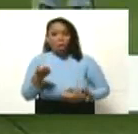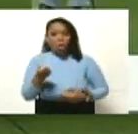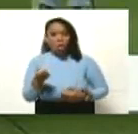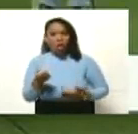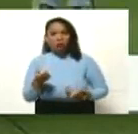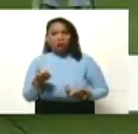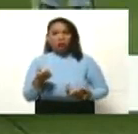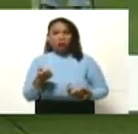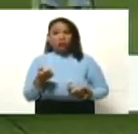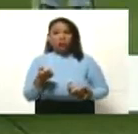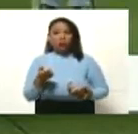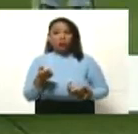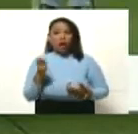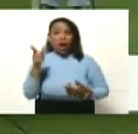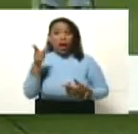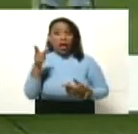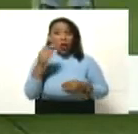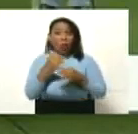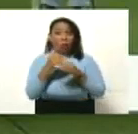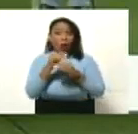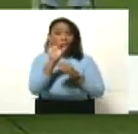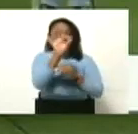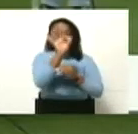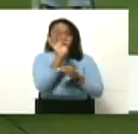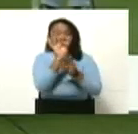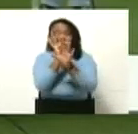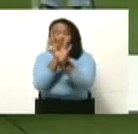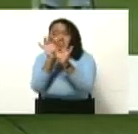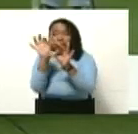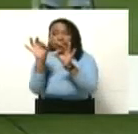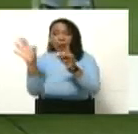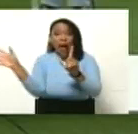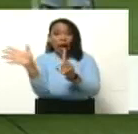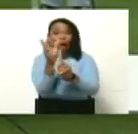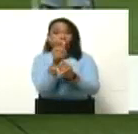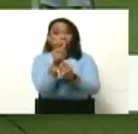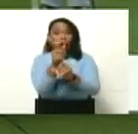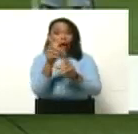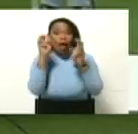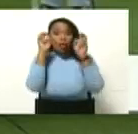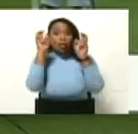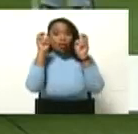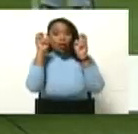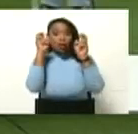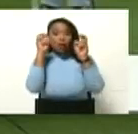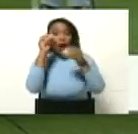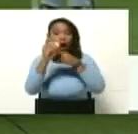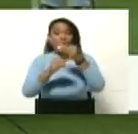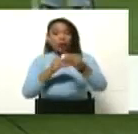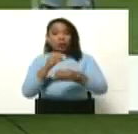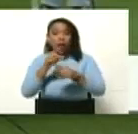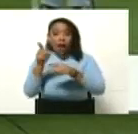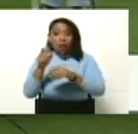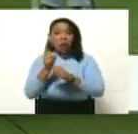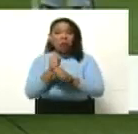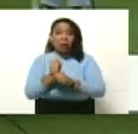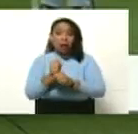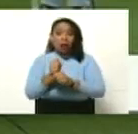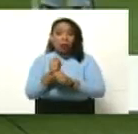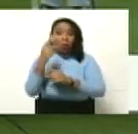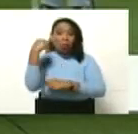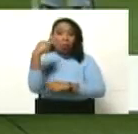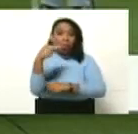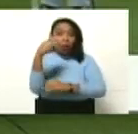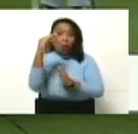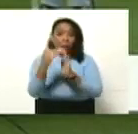Lo maneja con pinza. Y logra los efectos. Y logra los efectos que ellos esperan. Siempre y